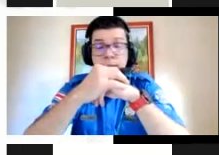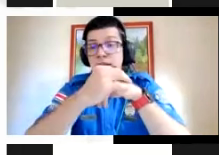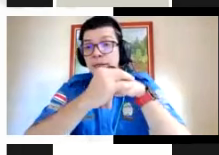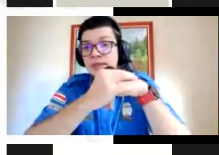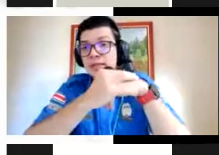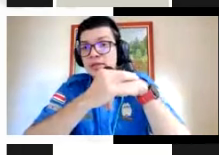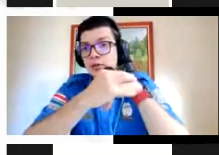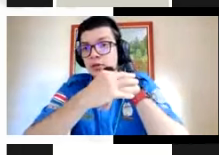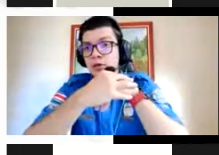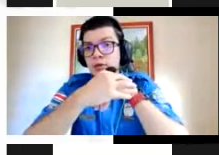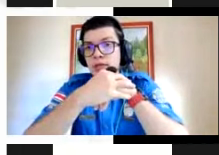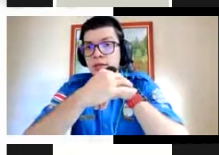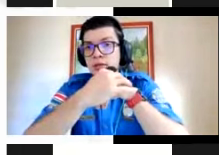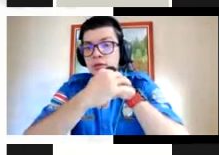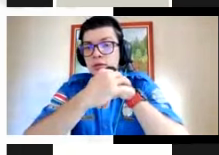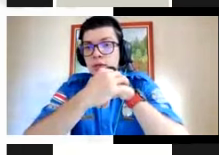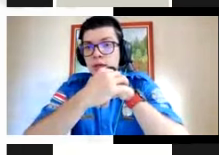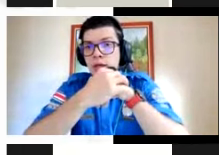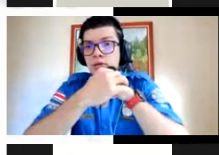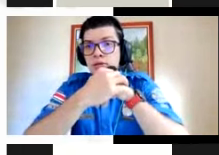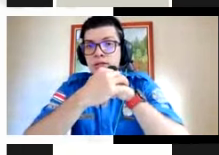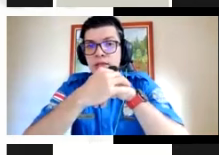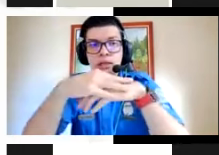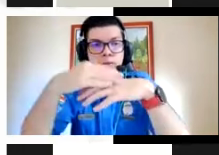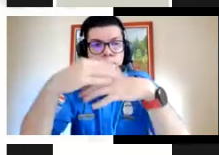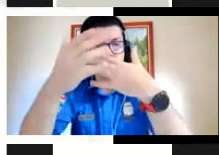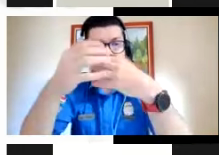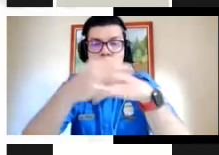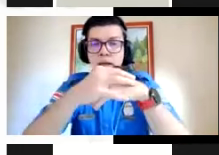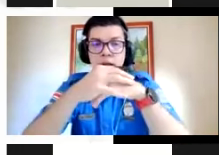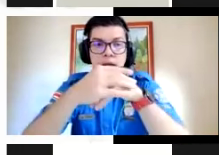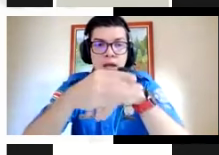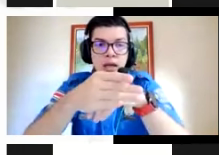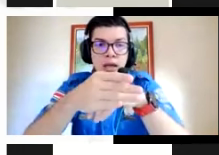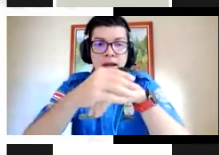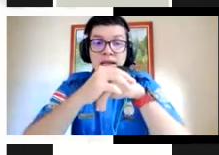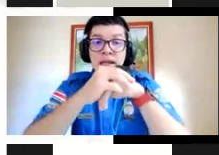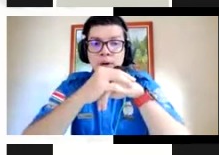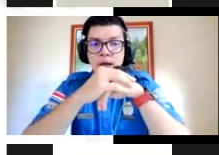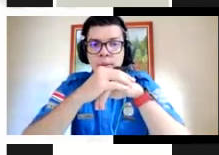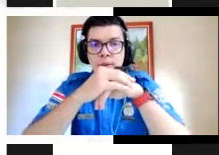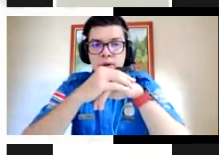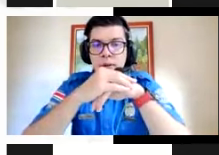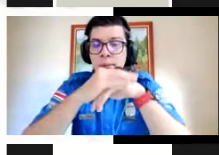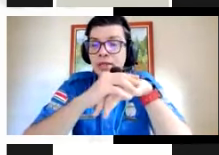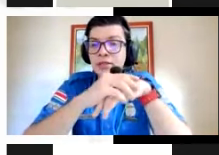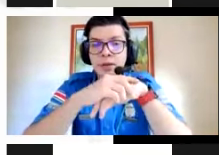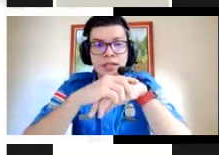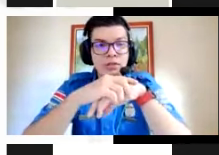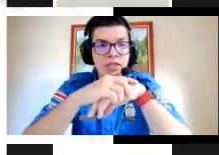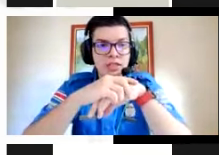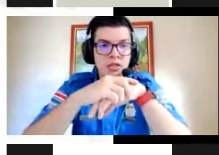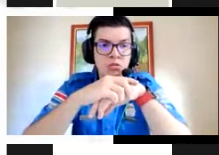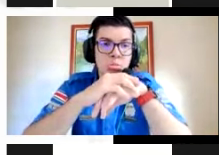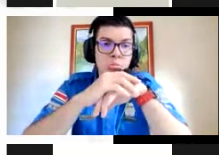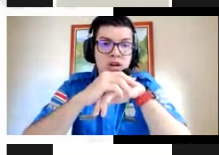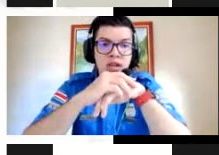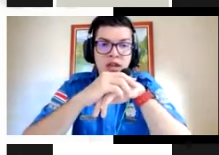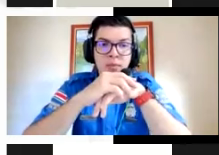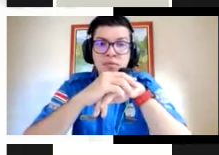las malas prácticas con todos estos accidentes? Pues bien, aquí, por ejemplo, esto parece una